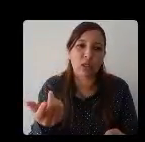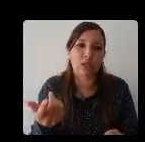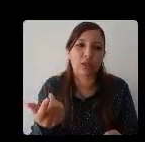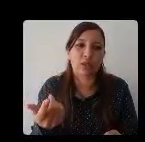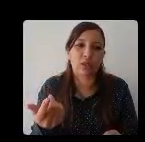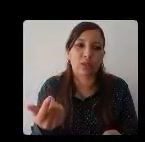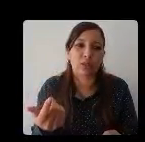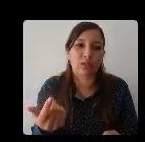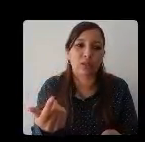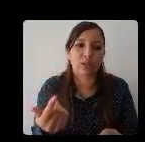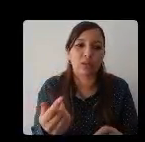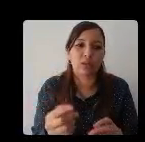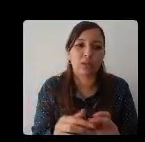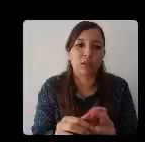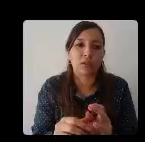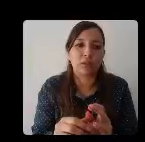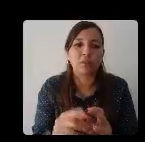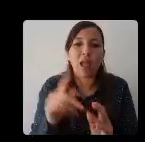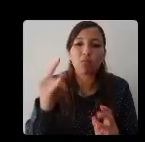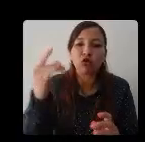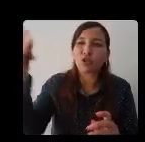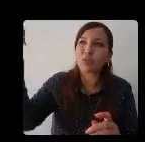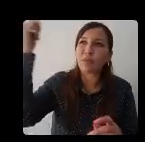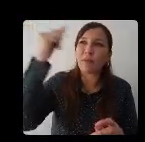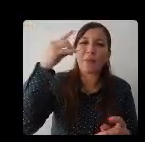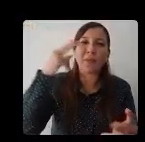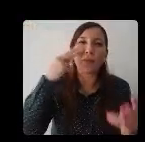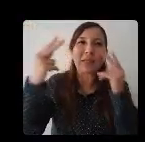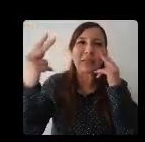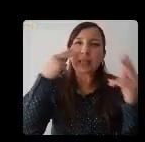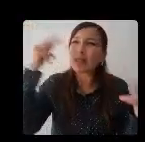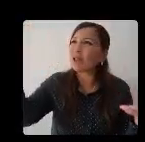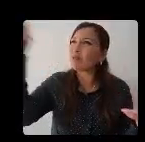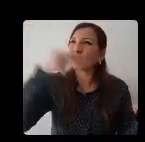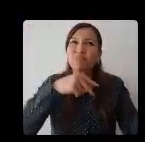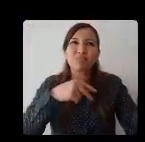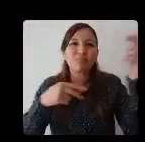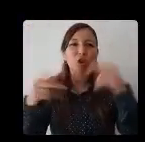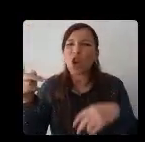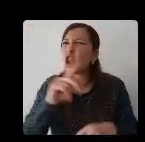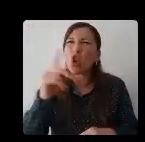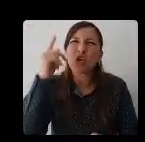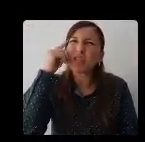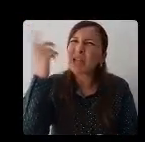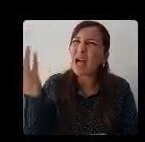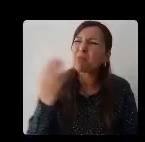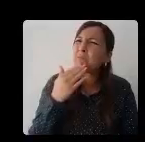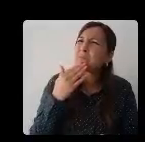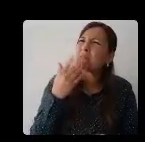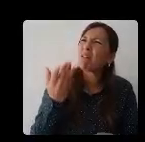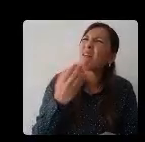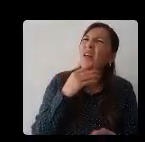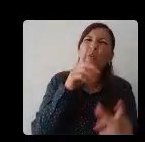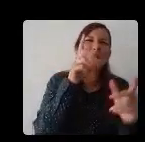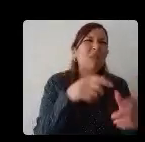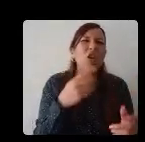que no tienen o no conocen, no saben de estas actividades, ¿no? Entonces lo que nos falta es promocionarnos